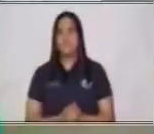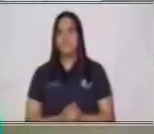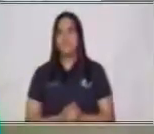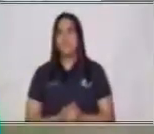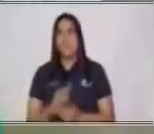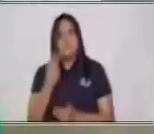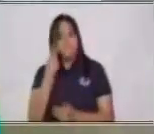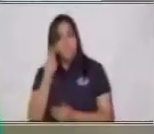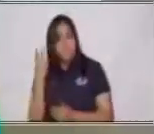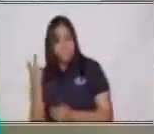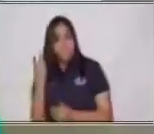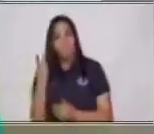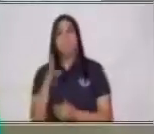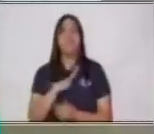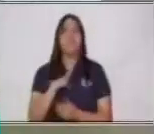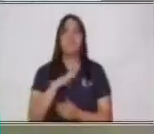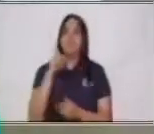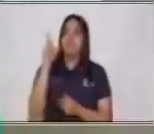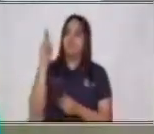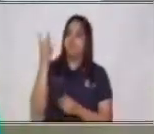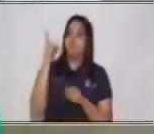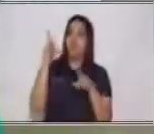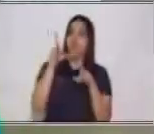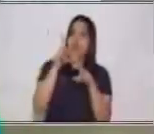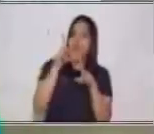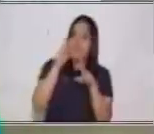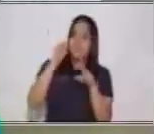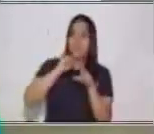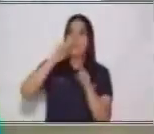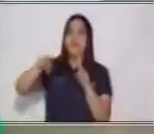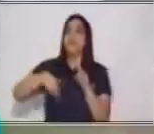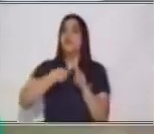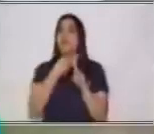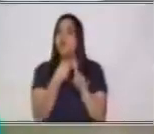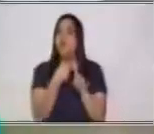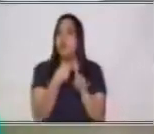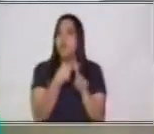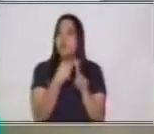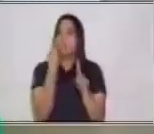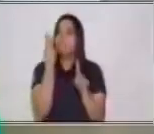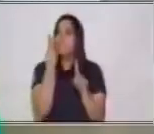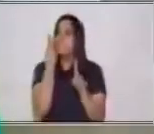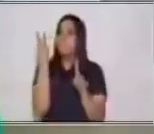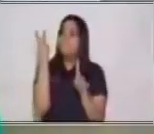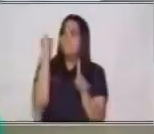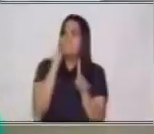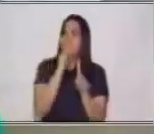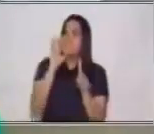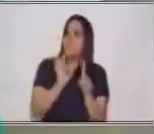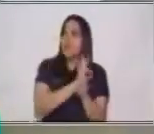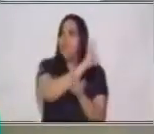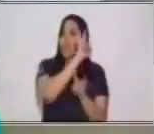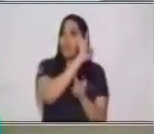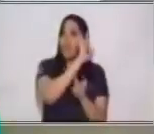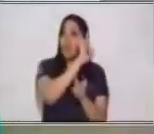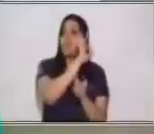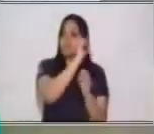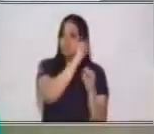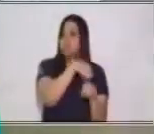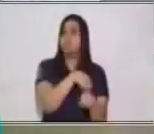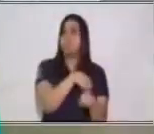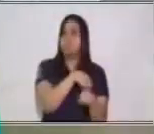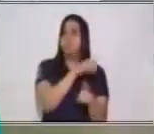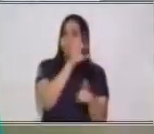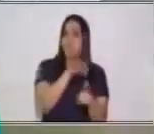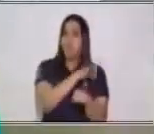Vemos que son dos elementos, se están sumando y observamos que tienen raíz cúbica. Sí, se puede calcular la